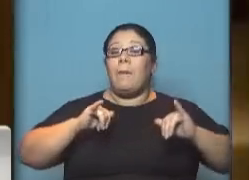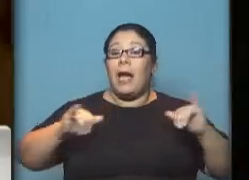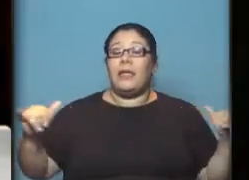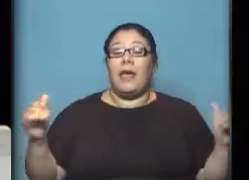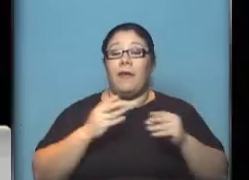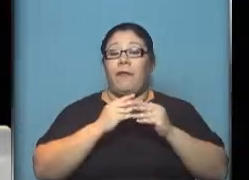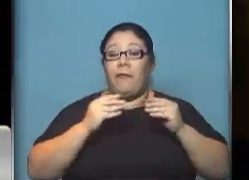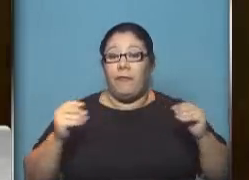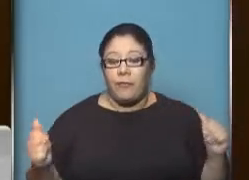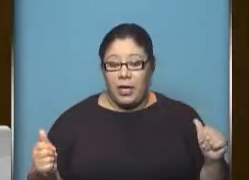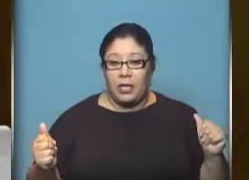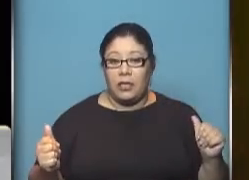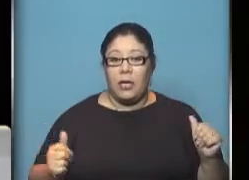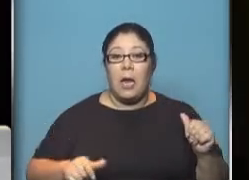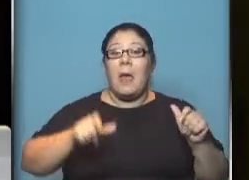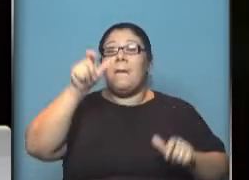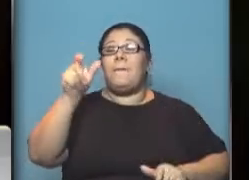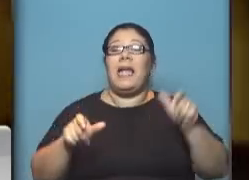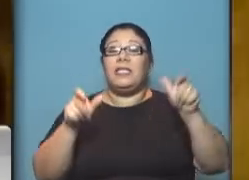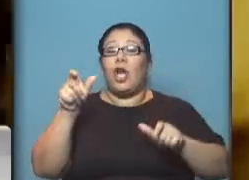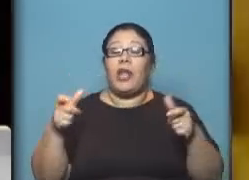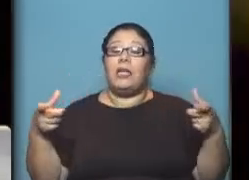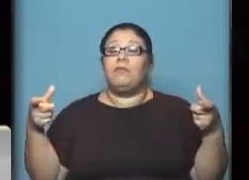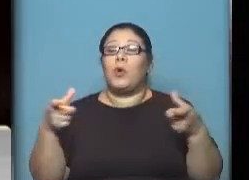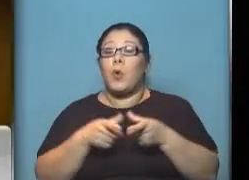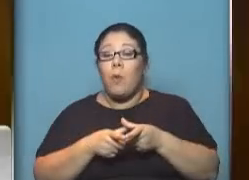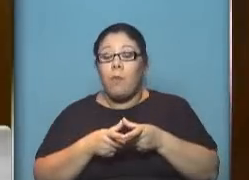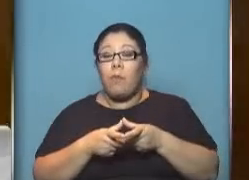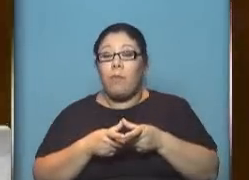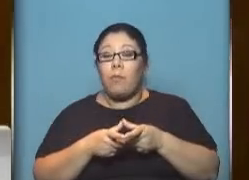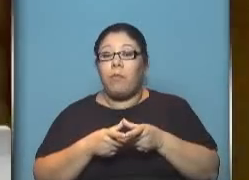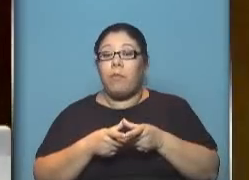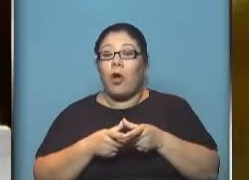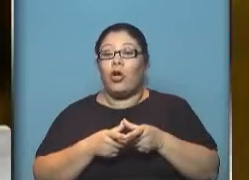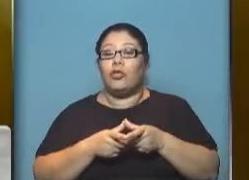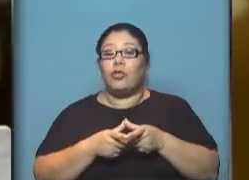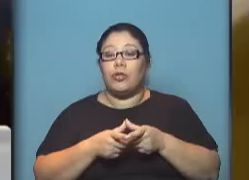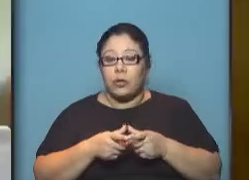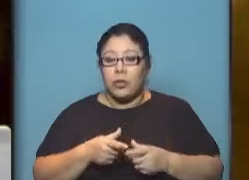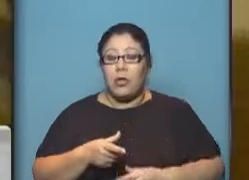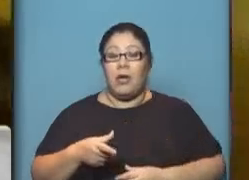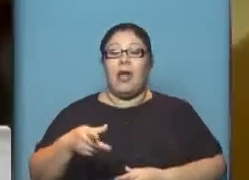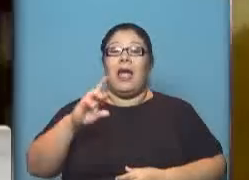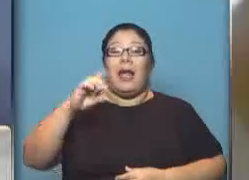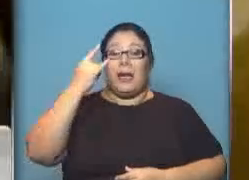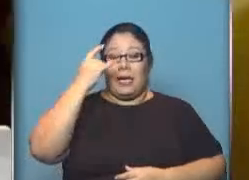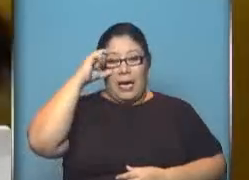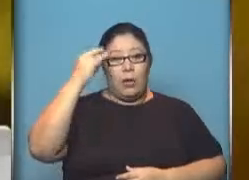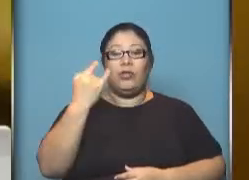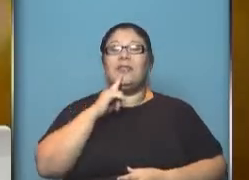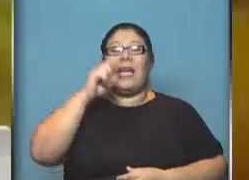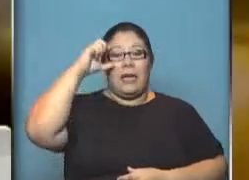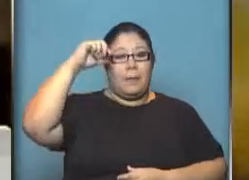Cel, así se presentaron integrantes de organizaciones de inundados, quienes lo esperaron a Reutemann a la salida de la conferencia de prensa,